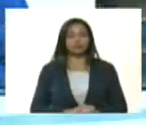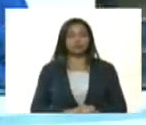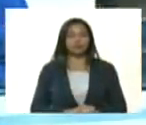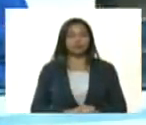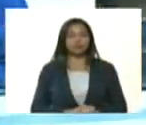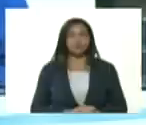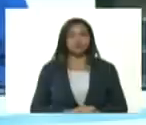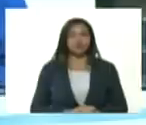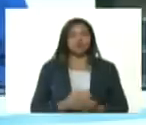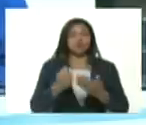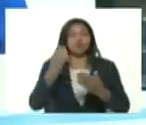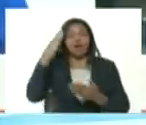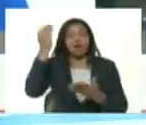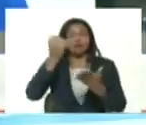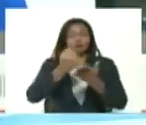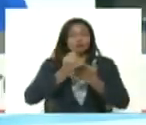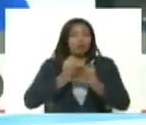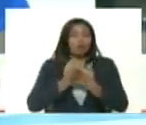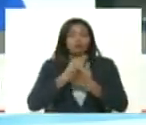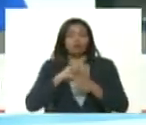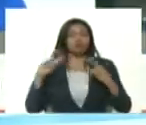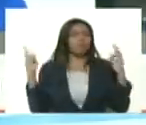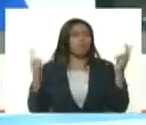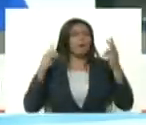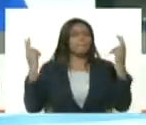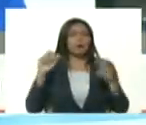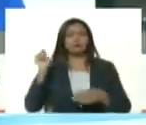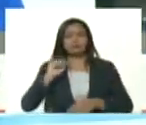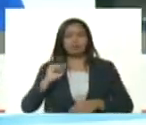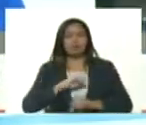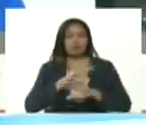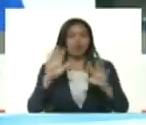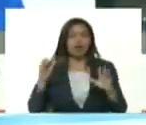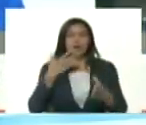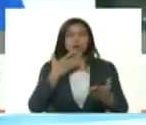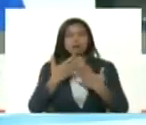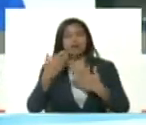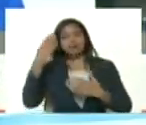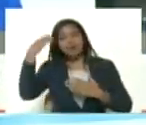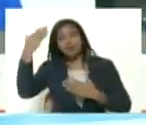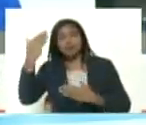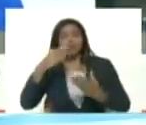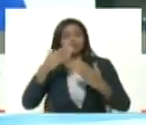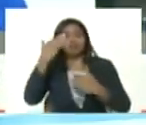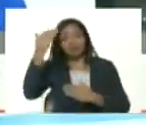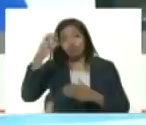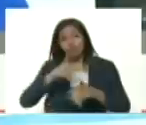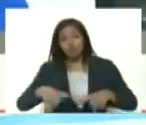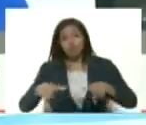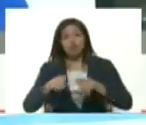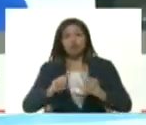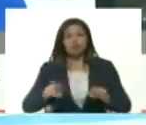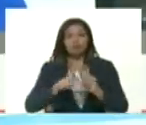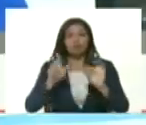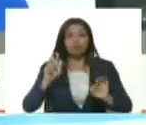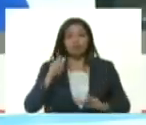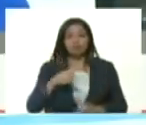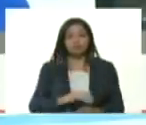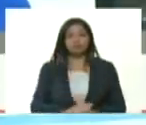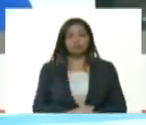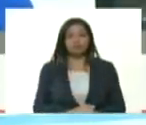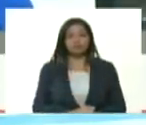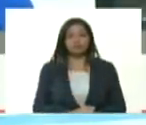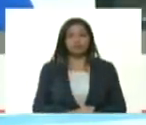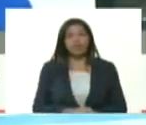Con el favor de Dios venceremos, así es. Saludo a todos los vecinos de Barutas, de Bellomonte, y bueno,